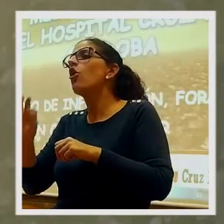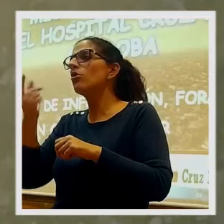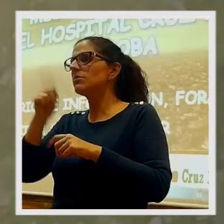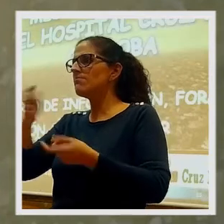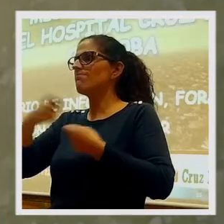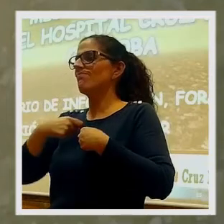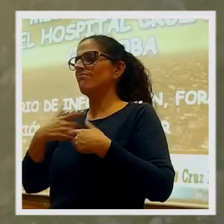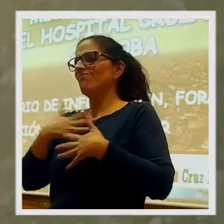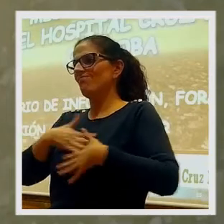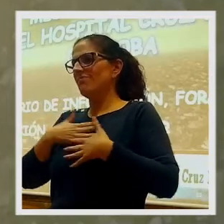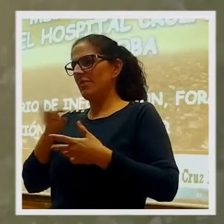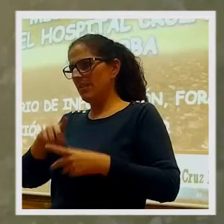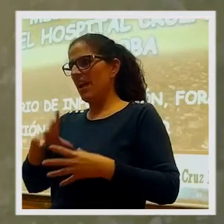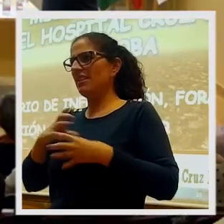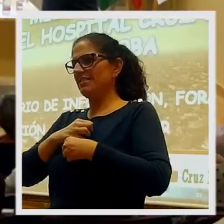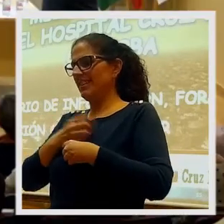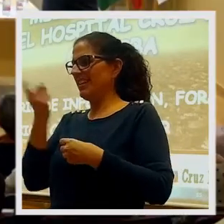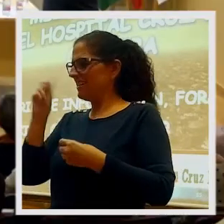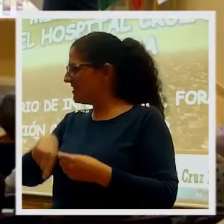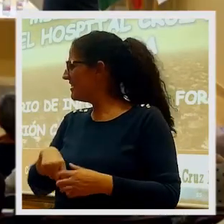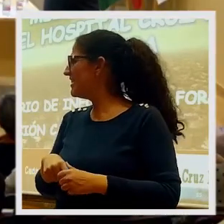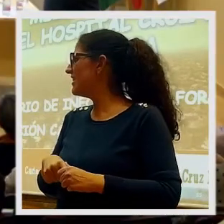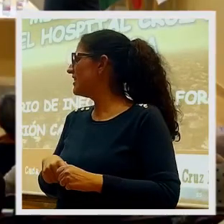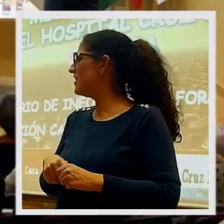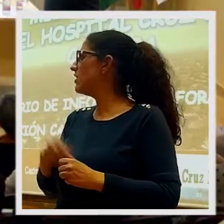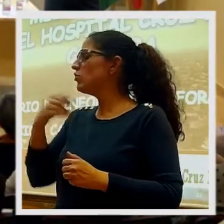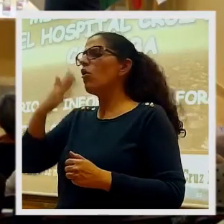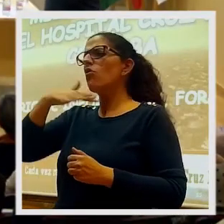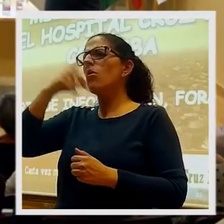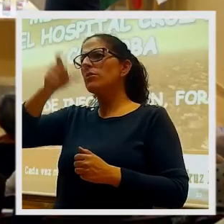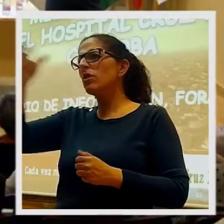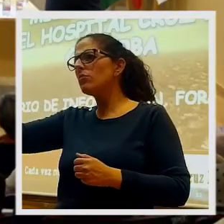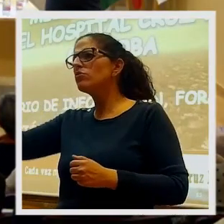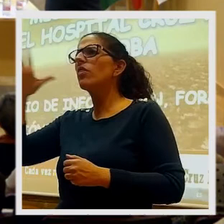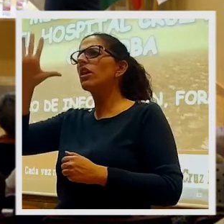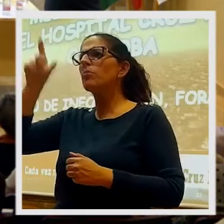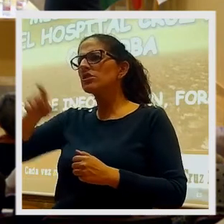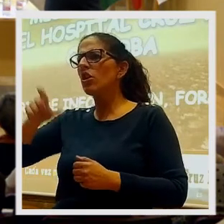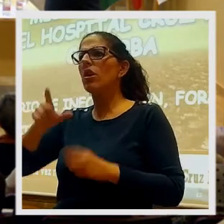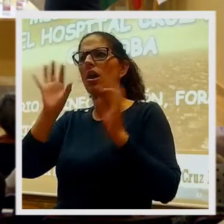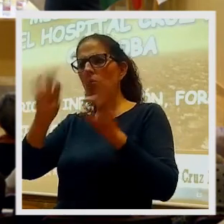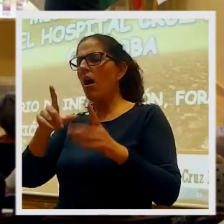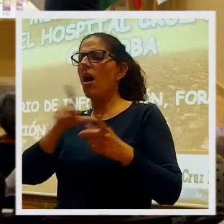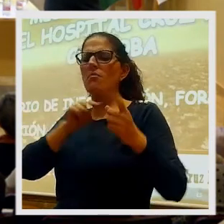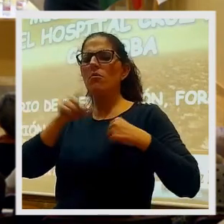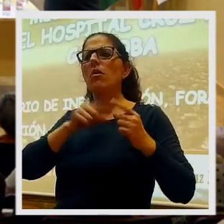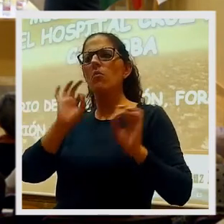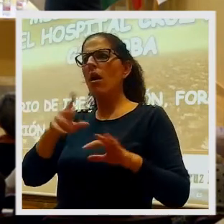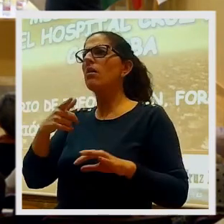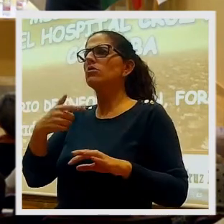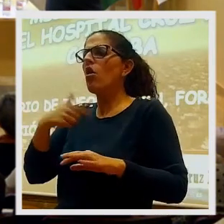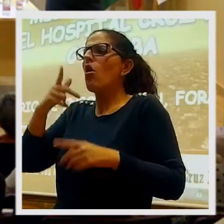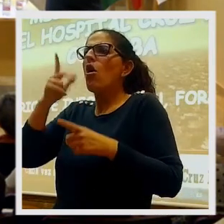Ojo, ya conozco cinco casos de personas que han sido operadas de lo mismo y los cinco estamos bien. Así es que optimismo y